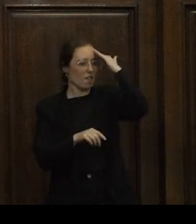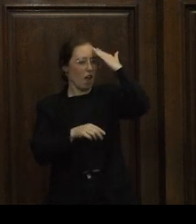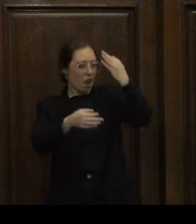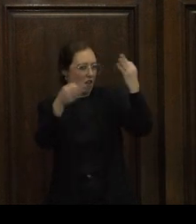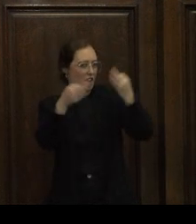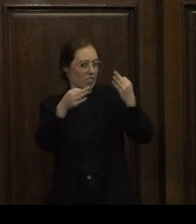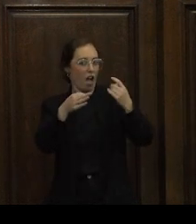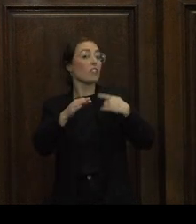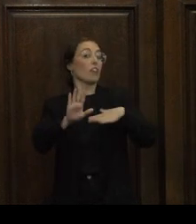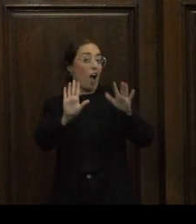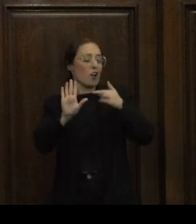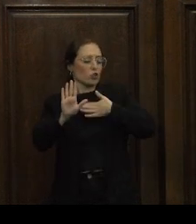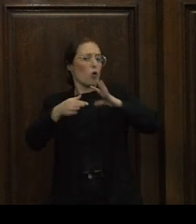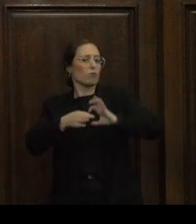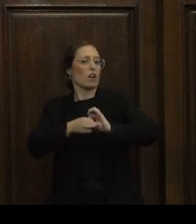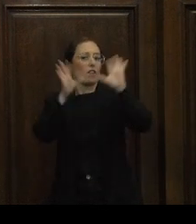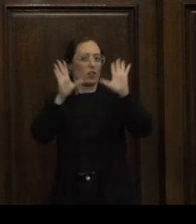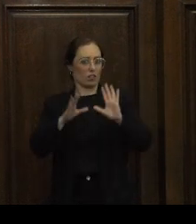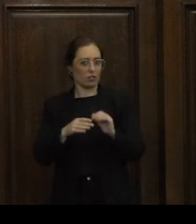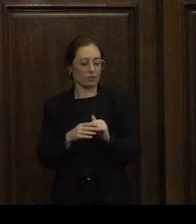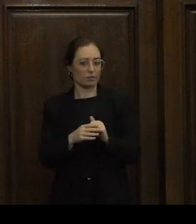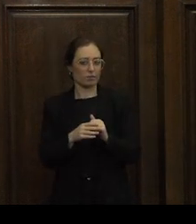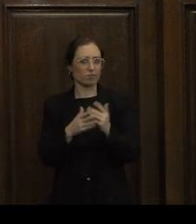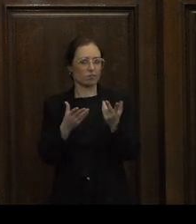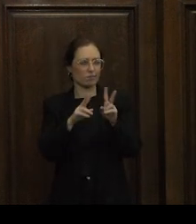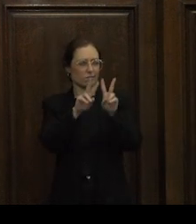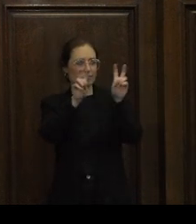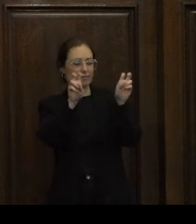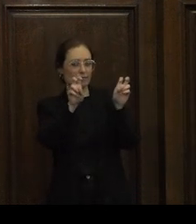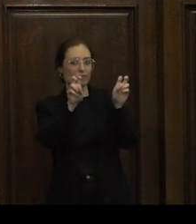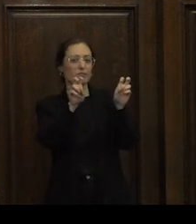verdad y os libertará.